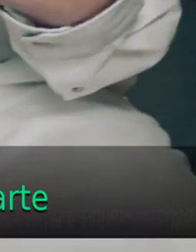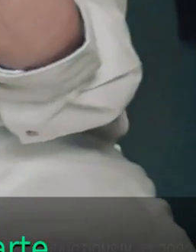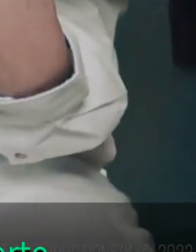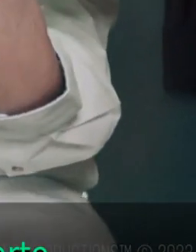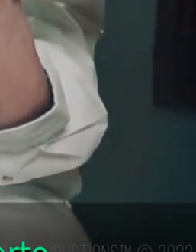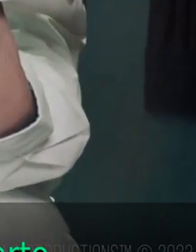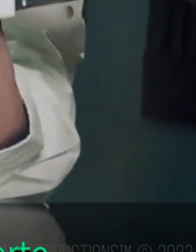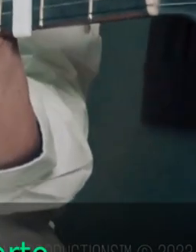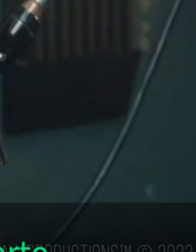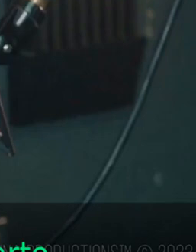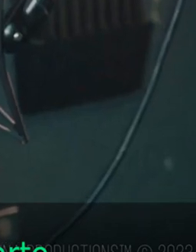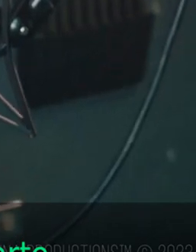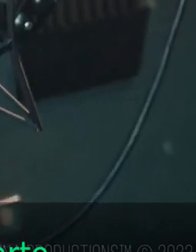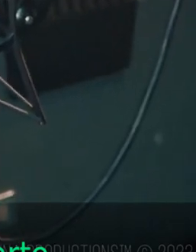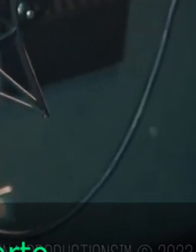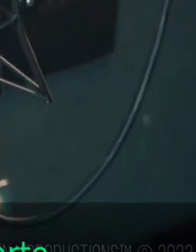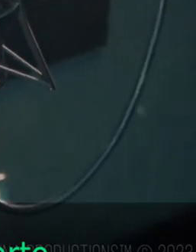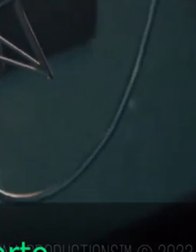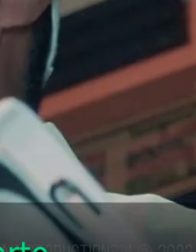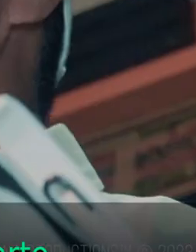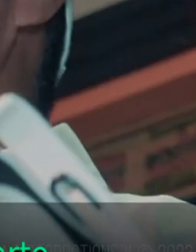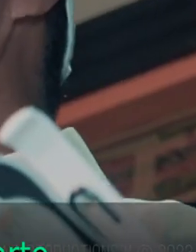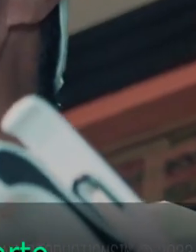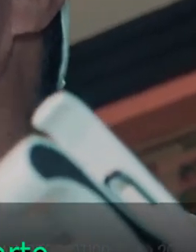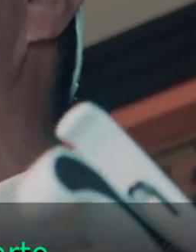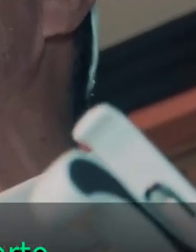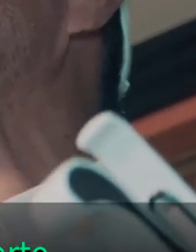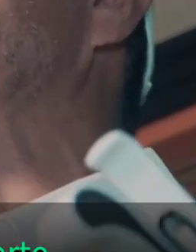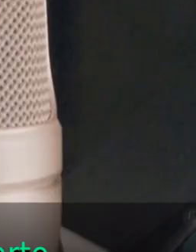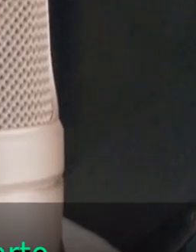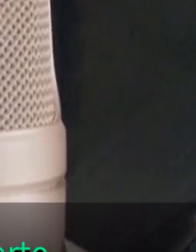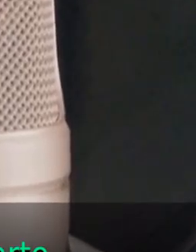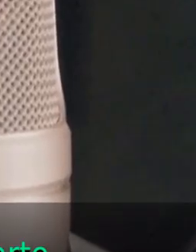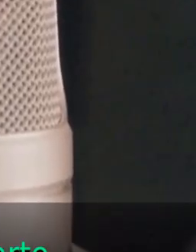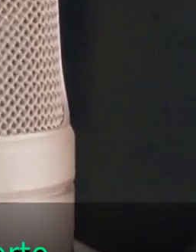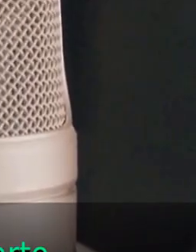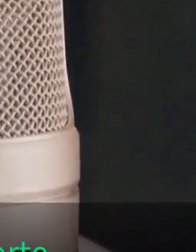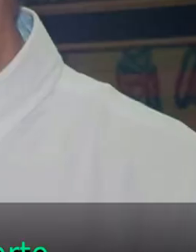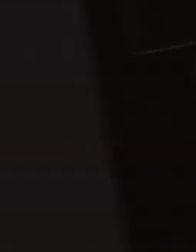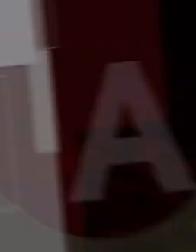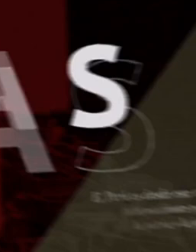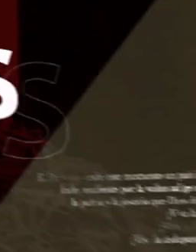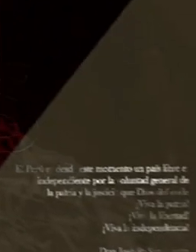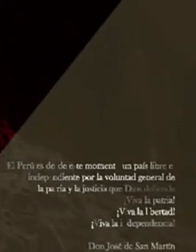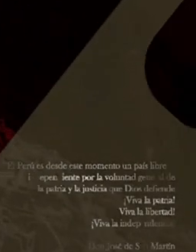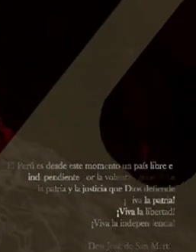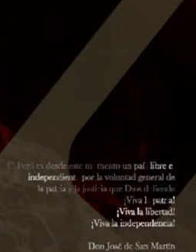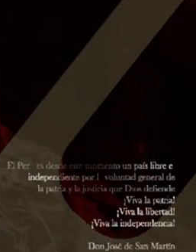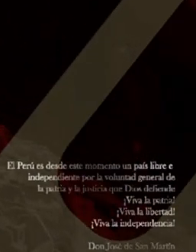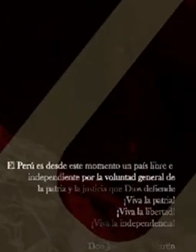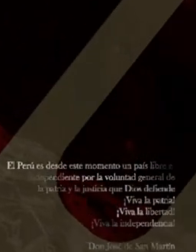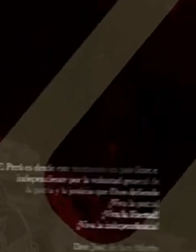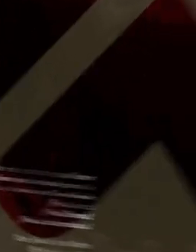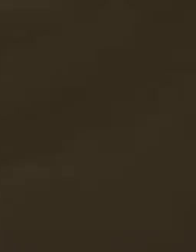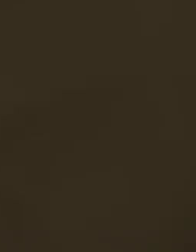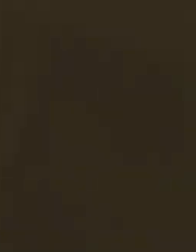la valiente prensa alternativa dice la verdad a todo el mundo nuestras redes